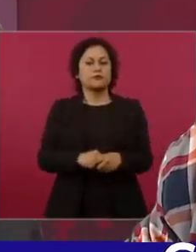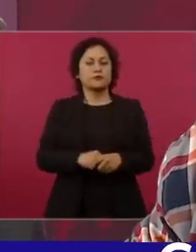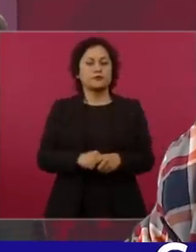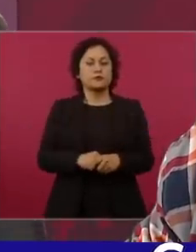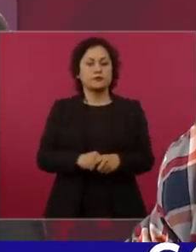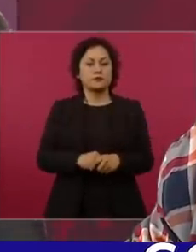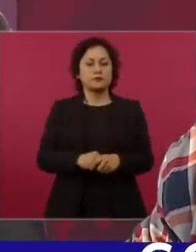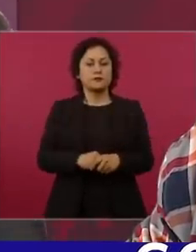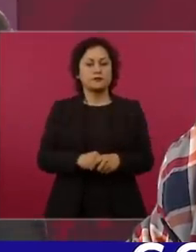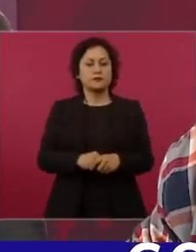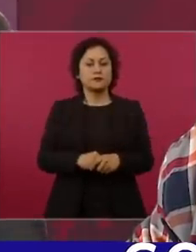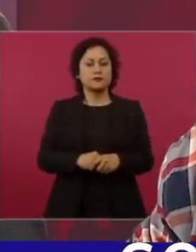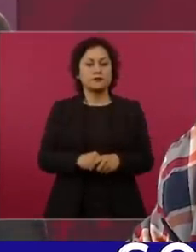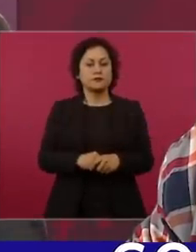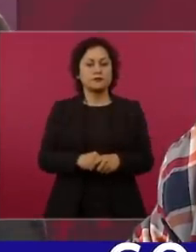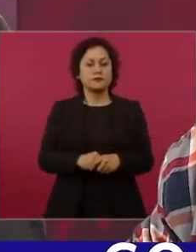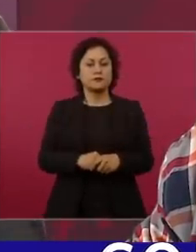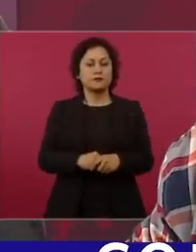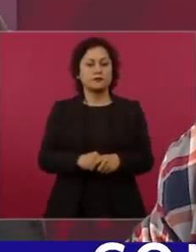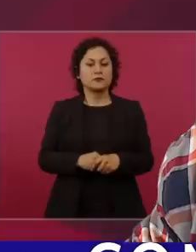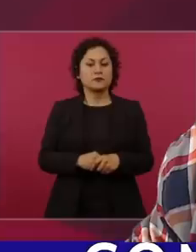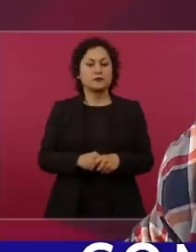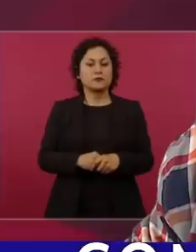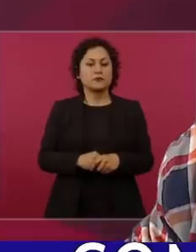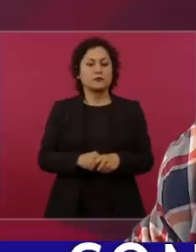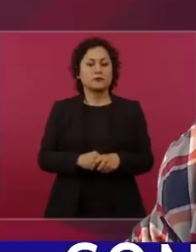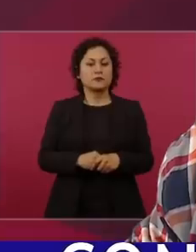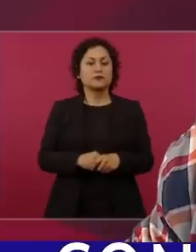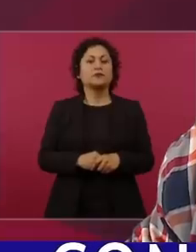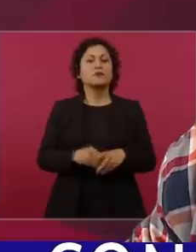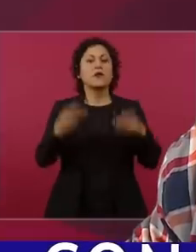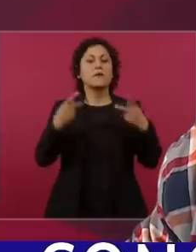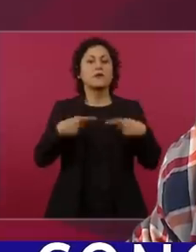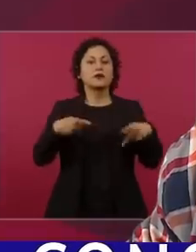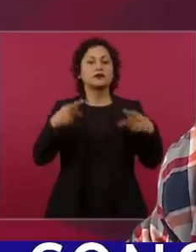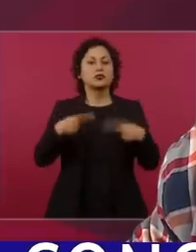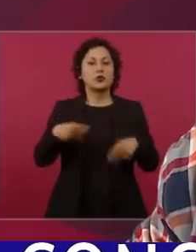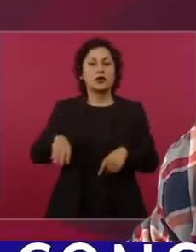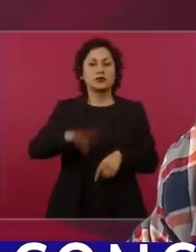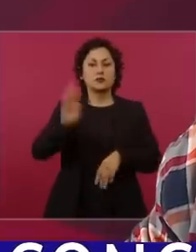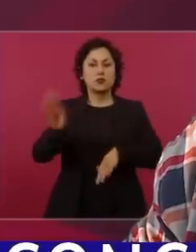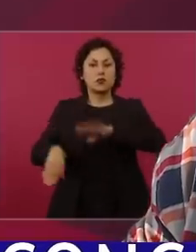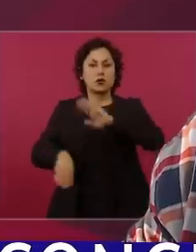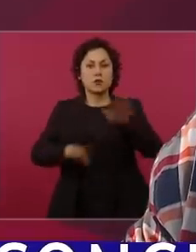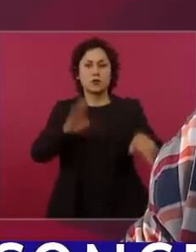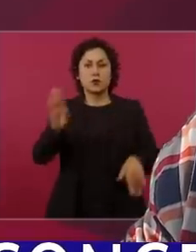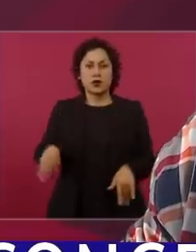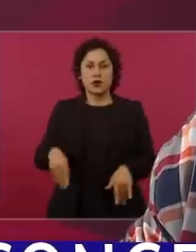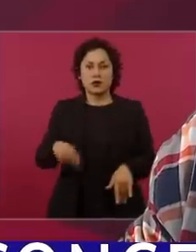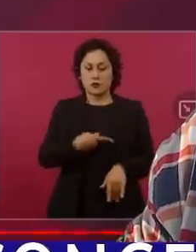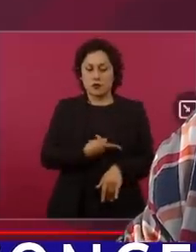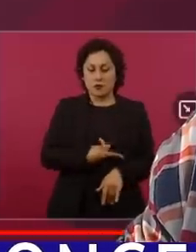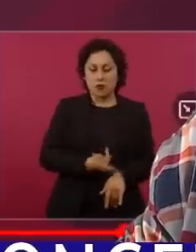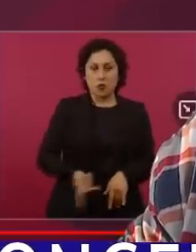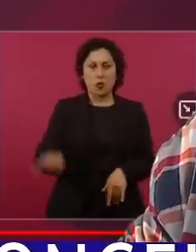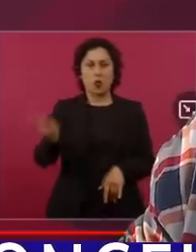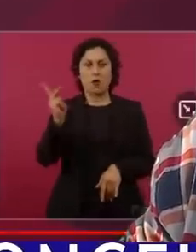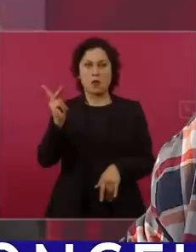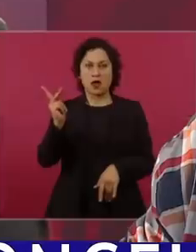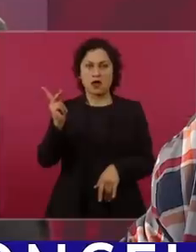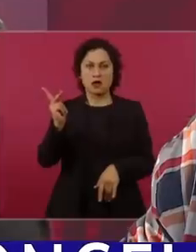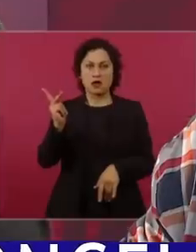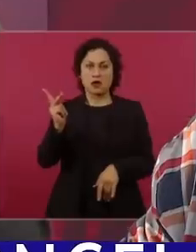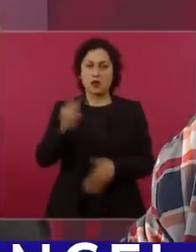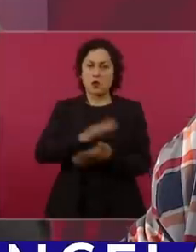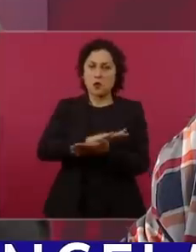todos los que perdieron la vida, gente humilde, gente pobre, que fue reprimida por